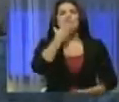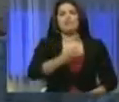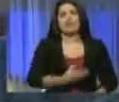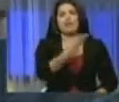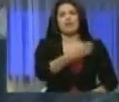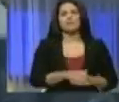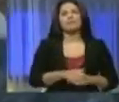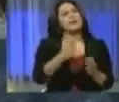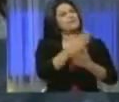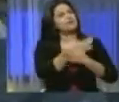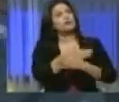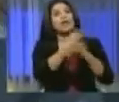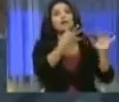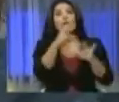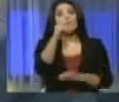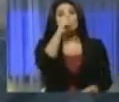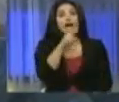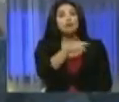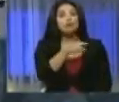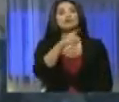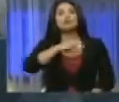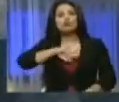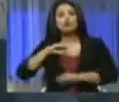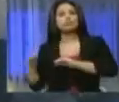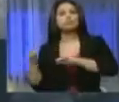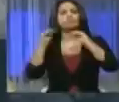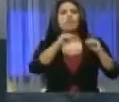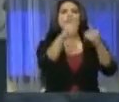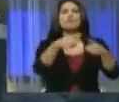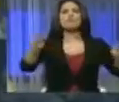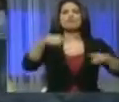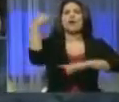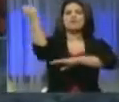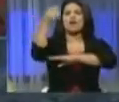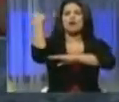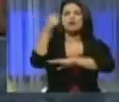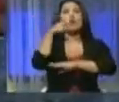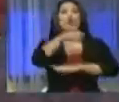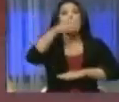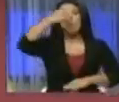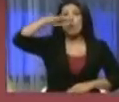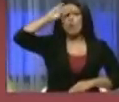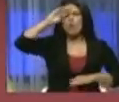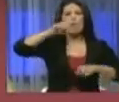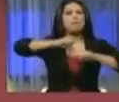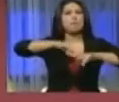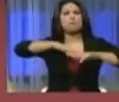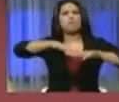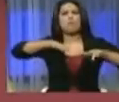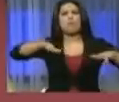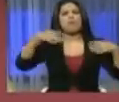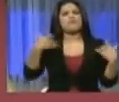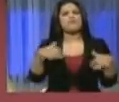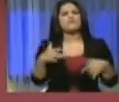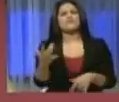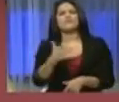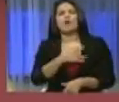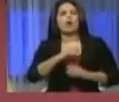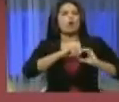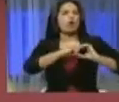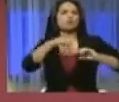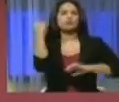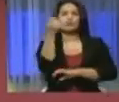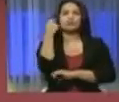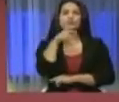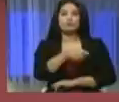Fidel, allá estuvo la música del llano, se estremeció Cuba con corazón llanero, qué felicidad.